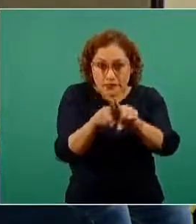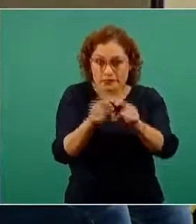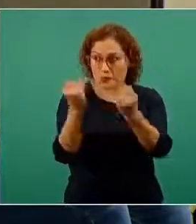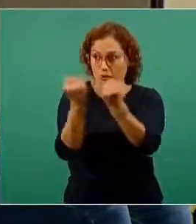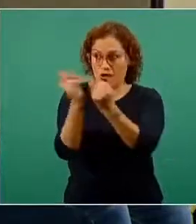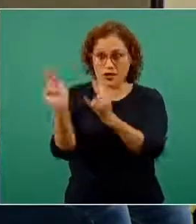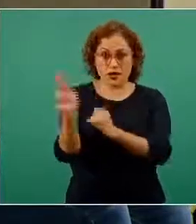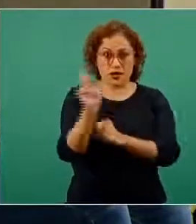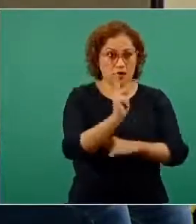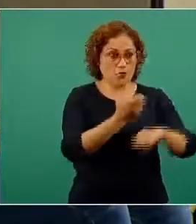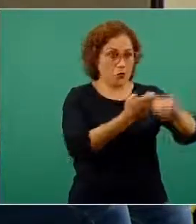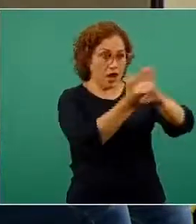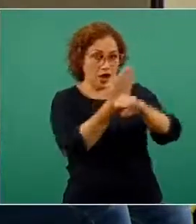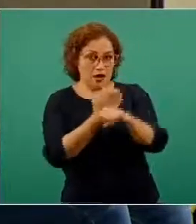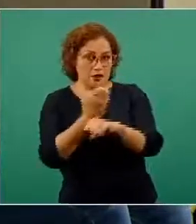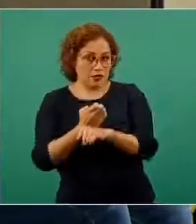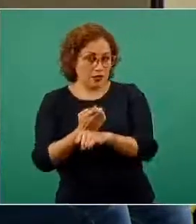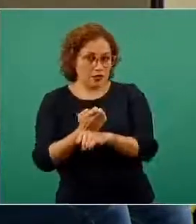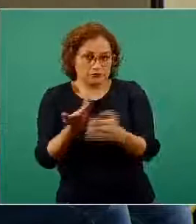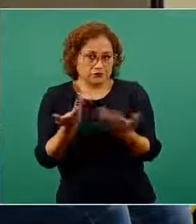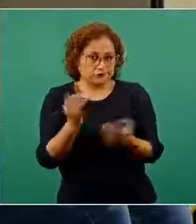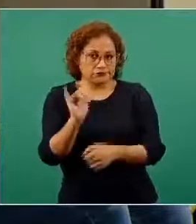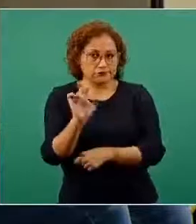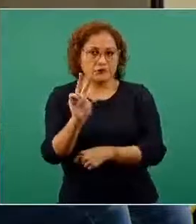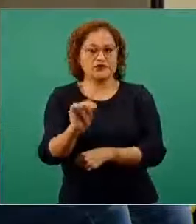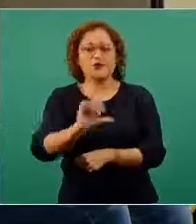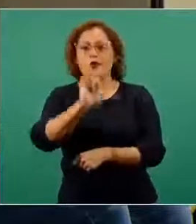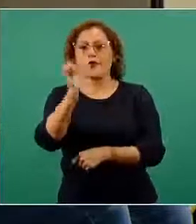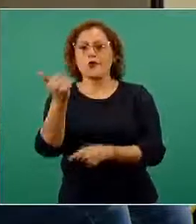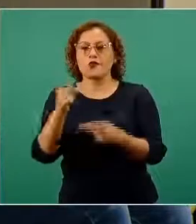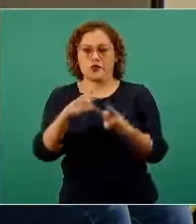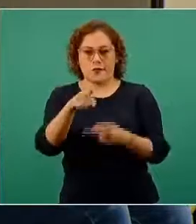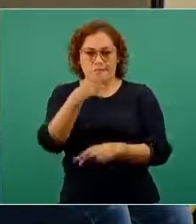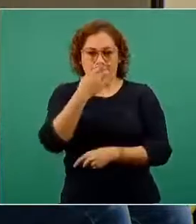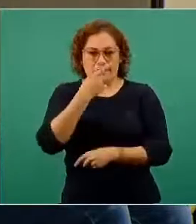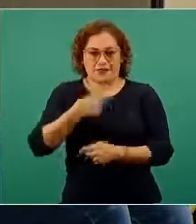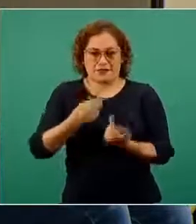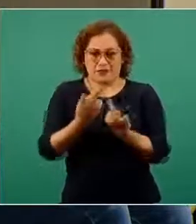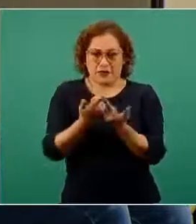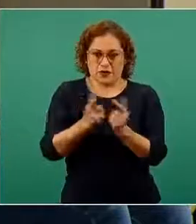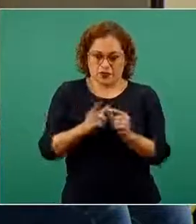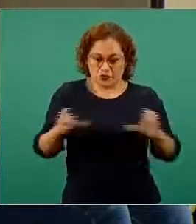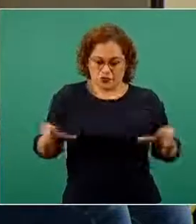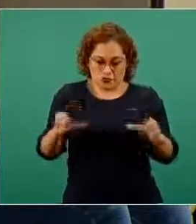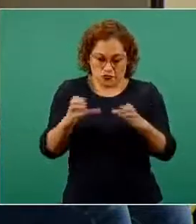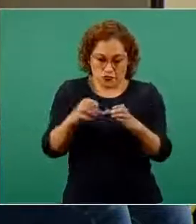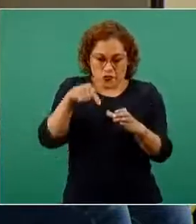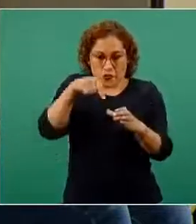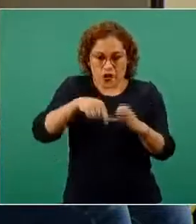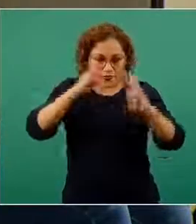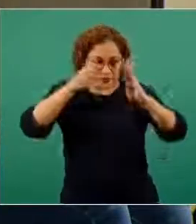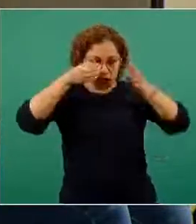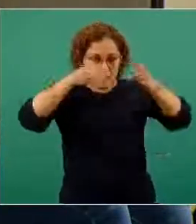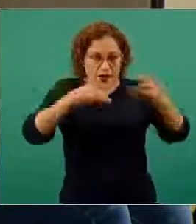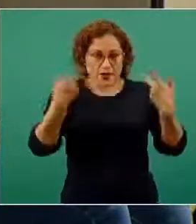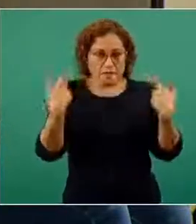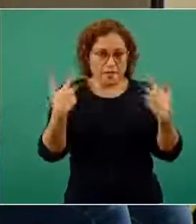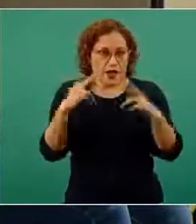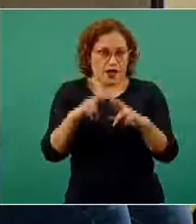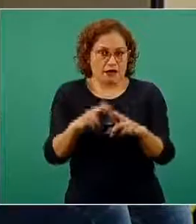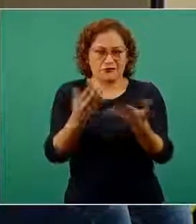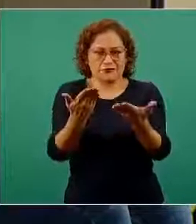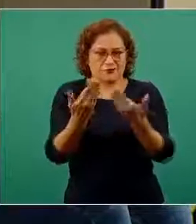ahora que menciona esto, que va a ser un operativo diferente al operativo Correcaminos, si nos pudiera dar más detalles de en qué consisten estas diferencias, ¿no? O